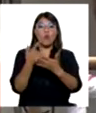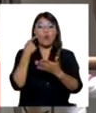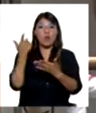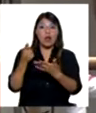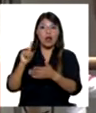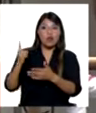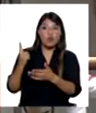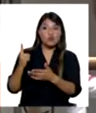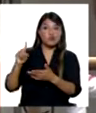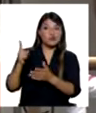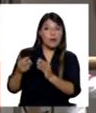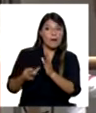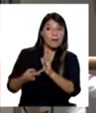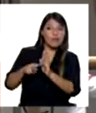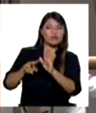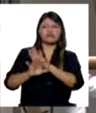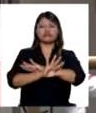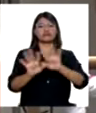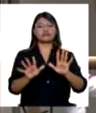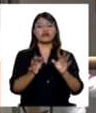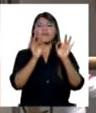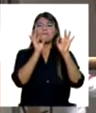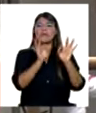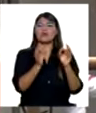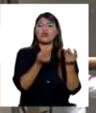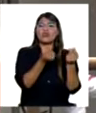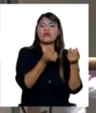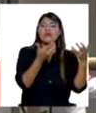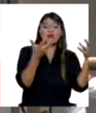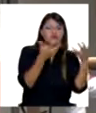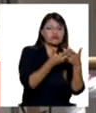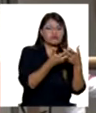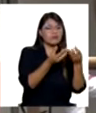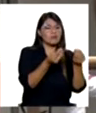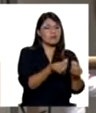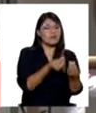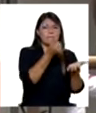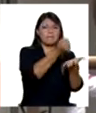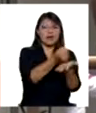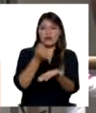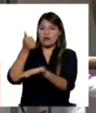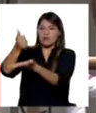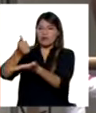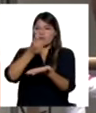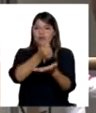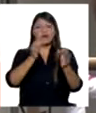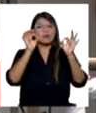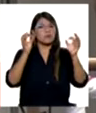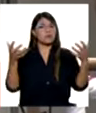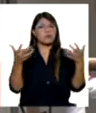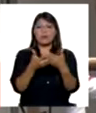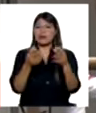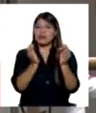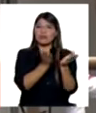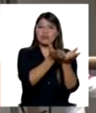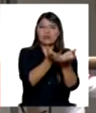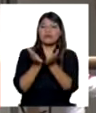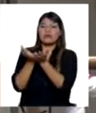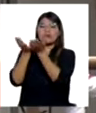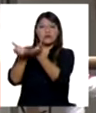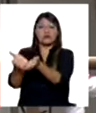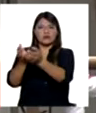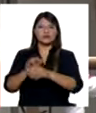solo más al presupuesto inicial. Por eso es tan importante decirle al Perú entero